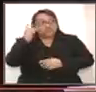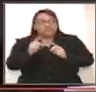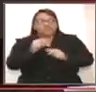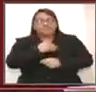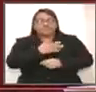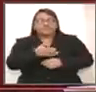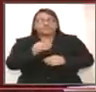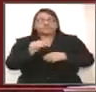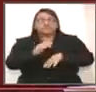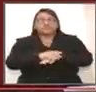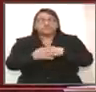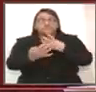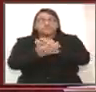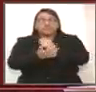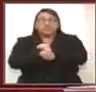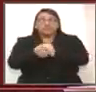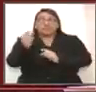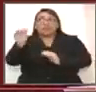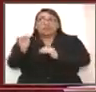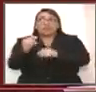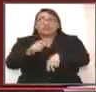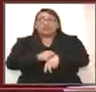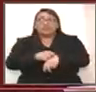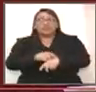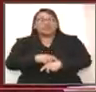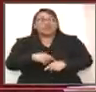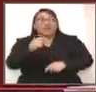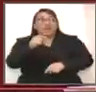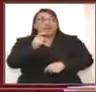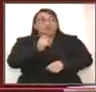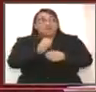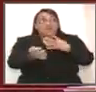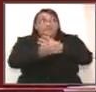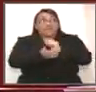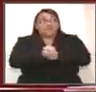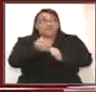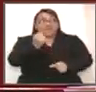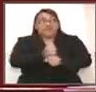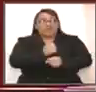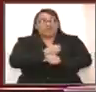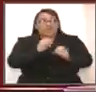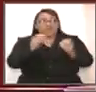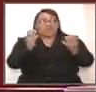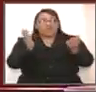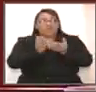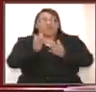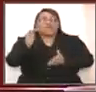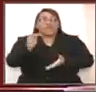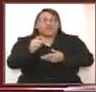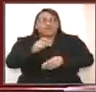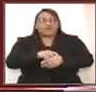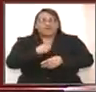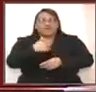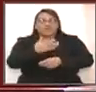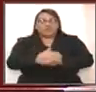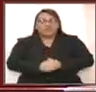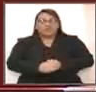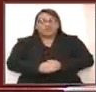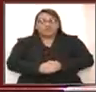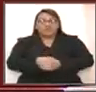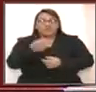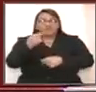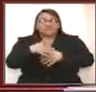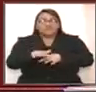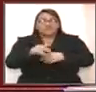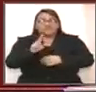beneficio penitenciario es necesario que el interno trabaje o estudie, y así poder obtener redención de pena y alcanzar un beneficio. Para